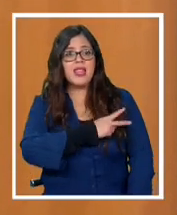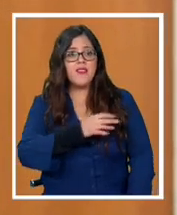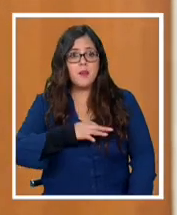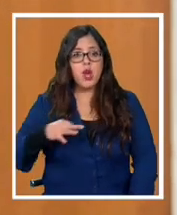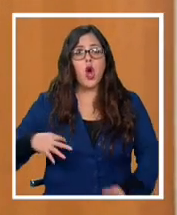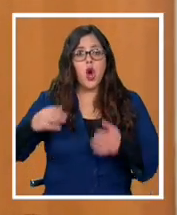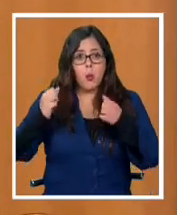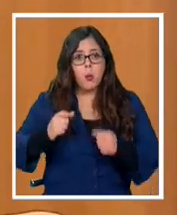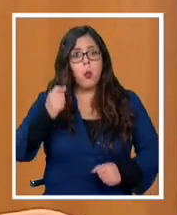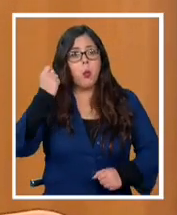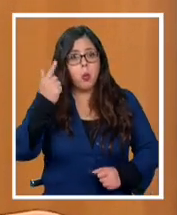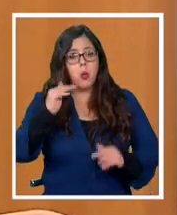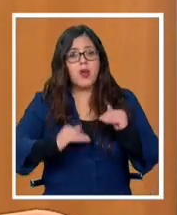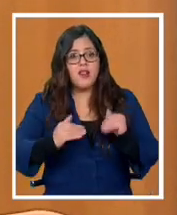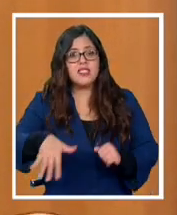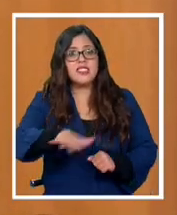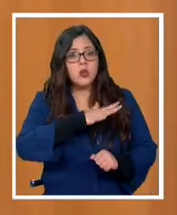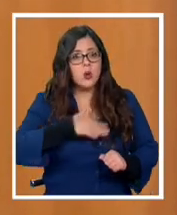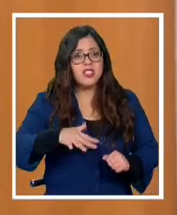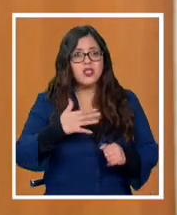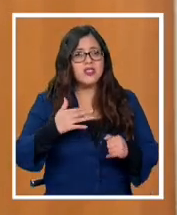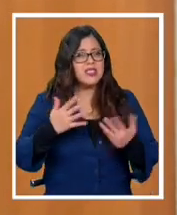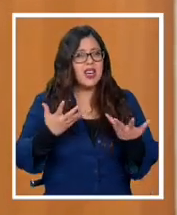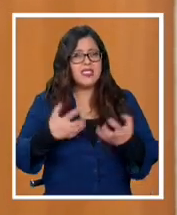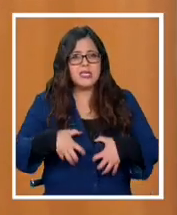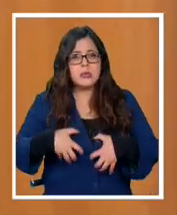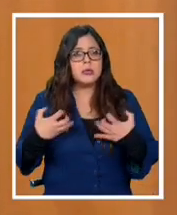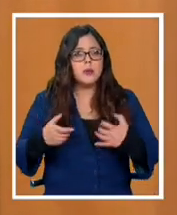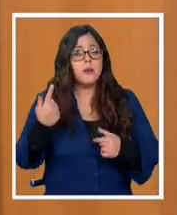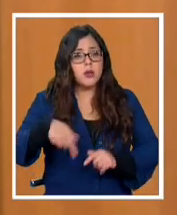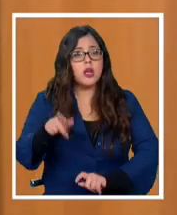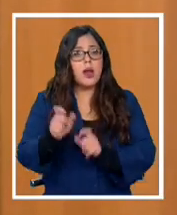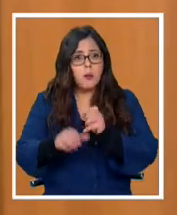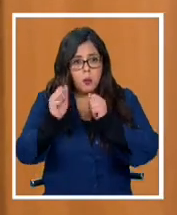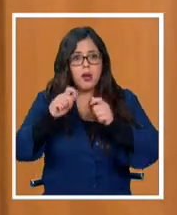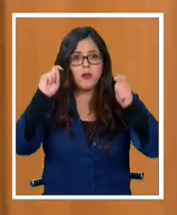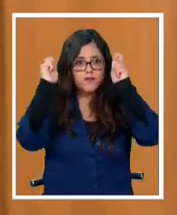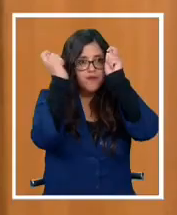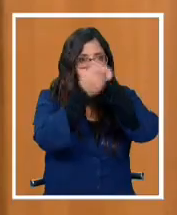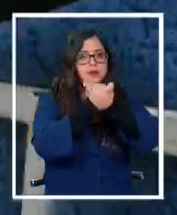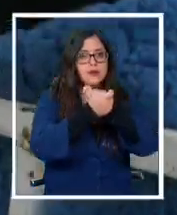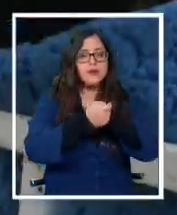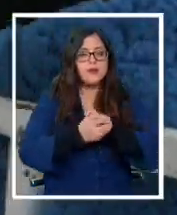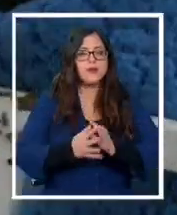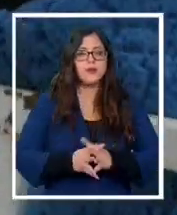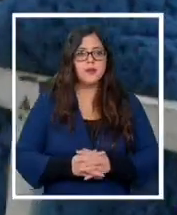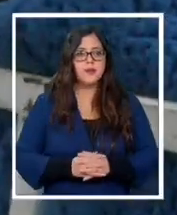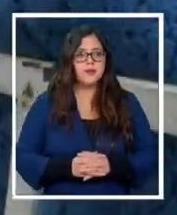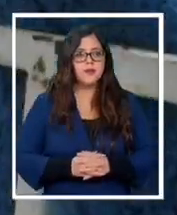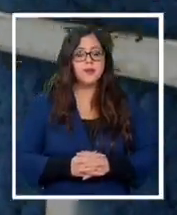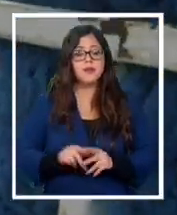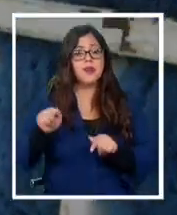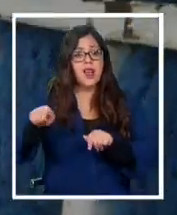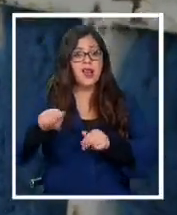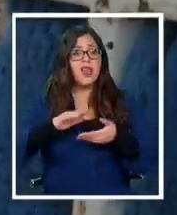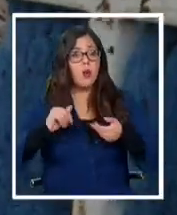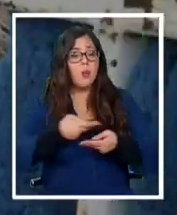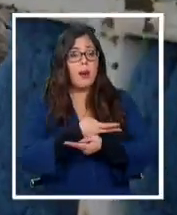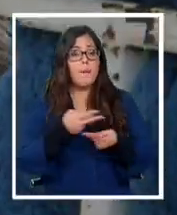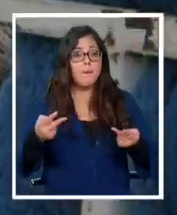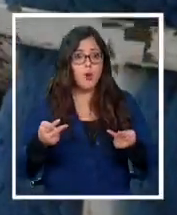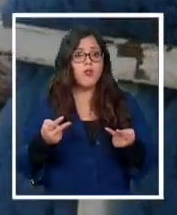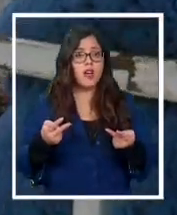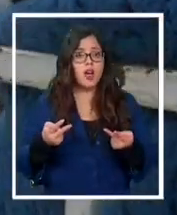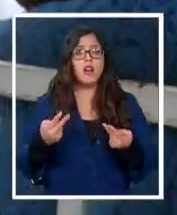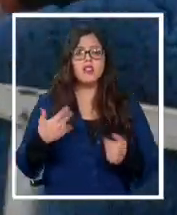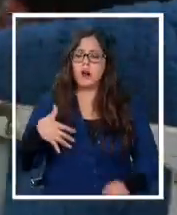entender que a veces hay situaciones de arrebato pero que las personas pueden cambiar y rehabilitarse disculpas públicas que